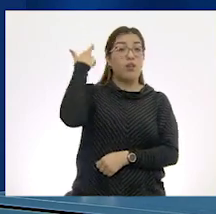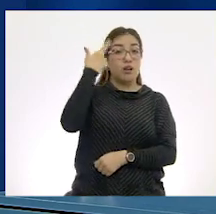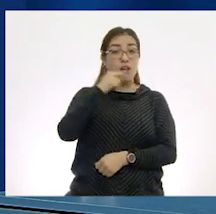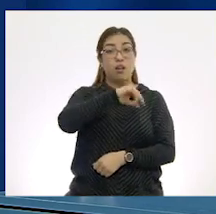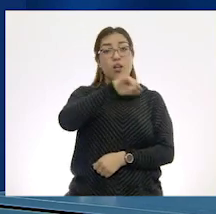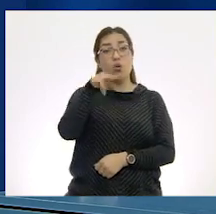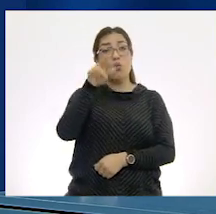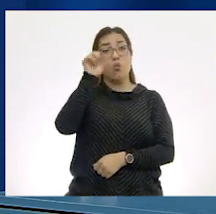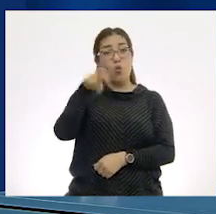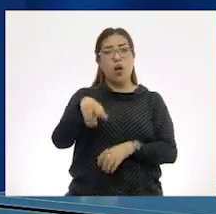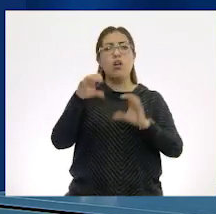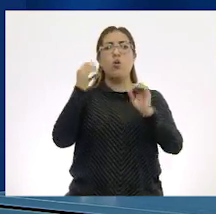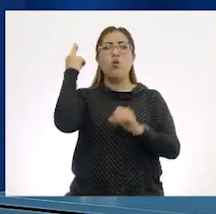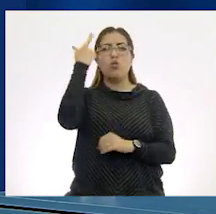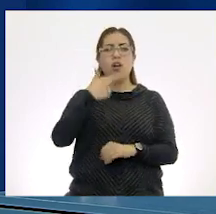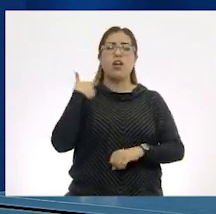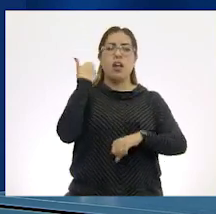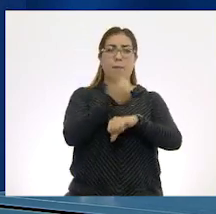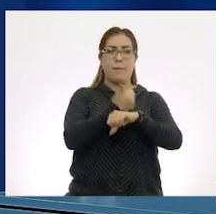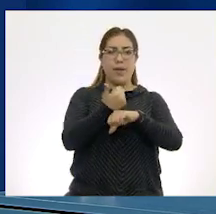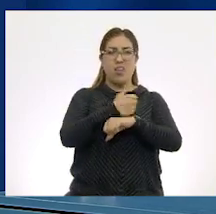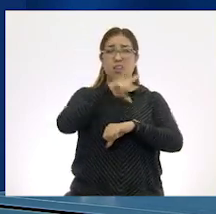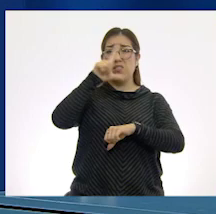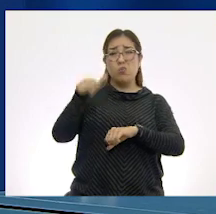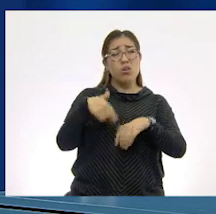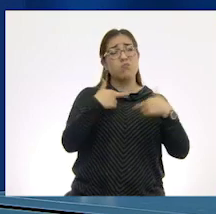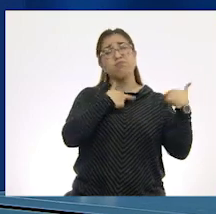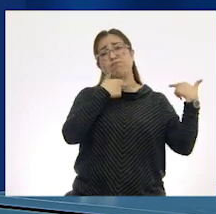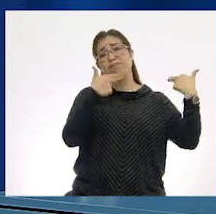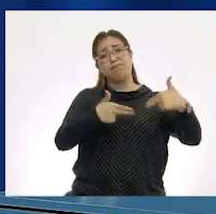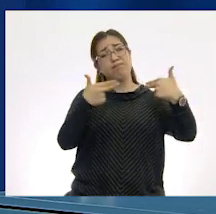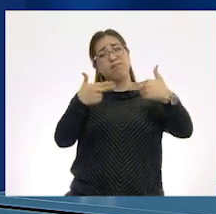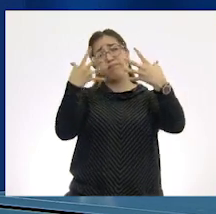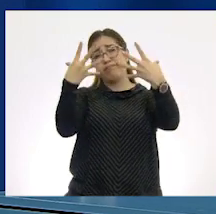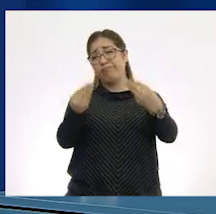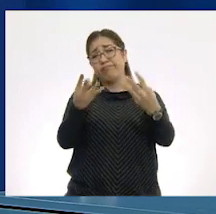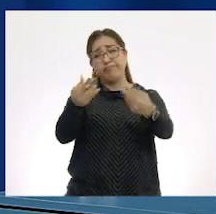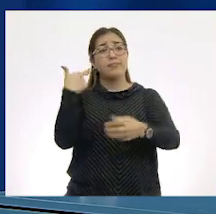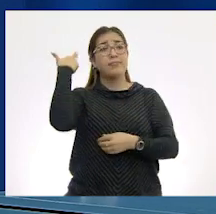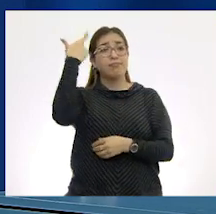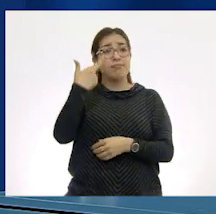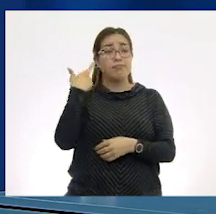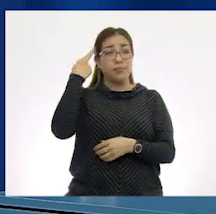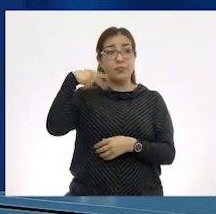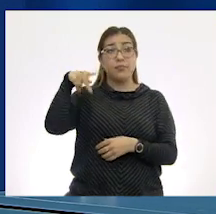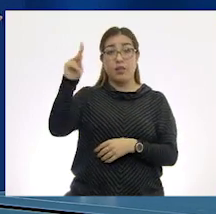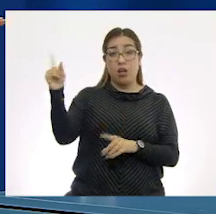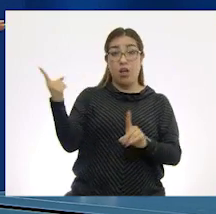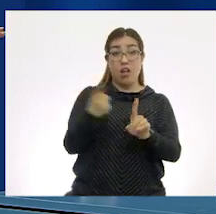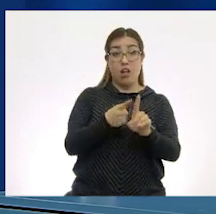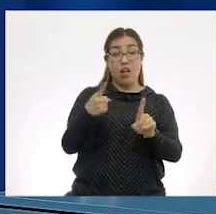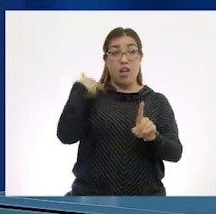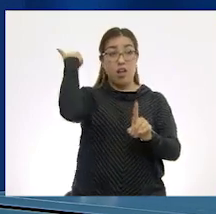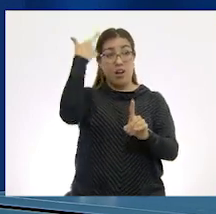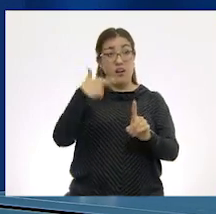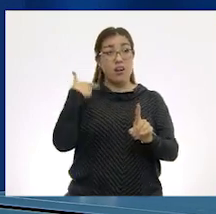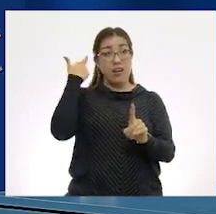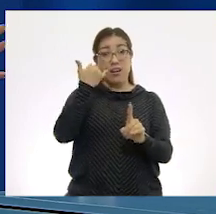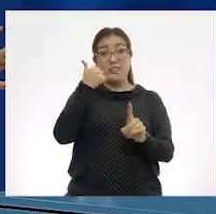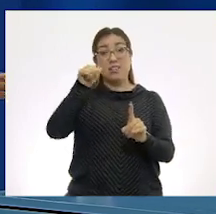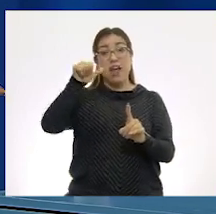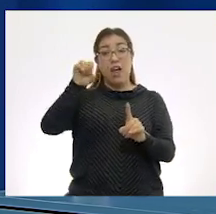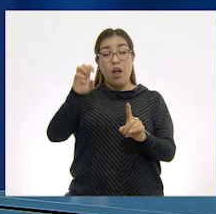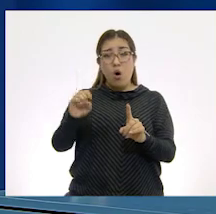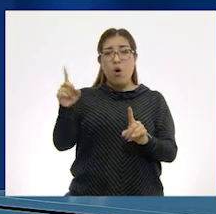rey amarillo. Después de él gobernaron otros cuantos, pero cuando le tocó gobernar al rey Yao, cuenta la